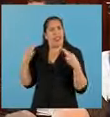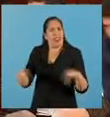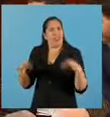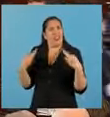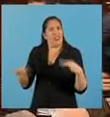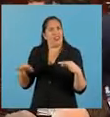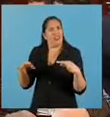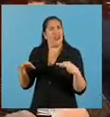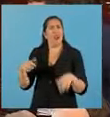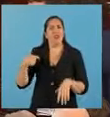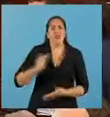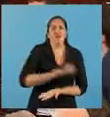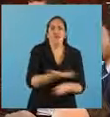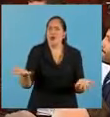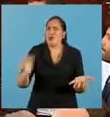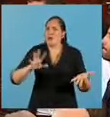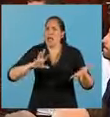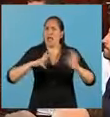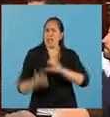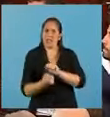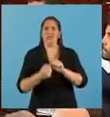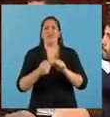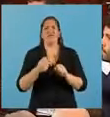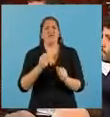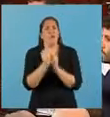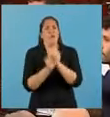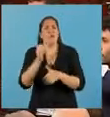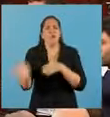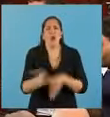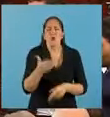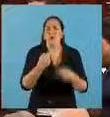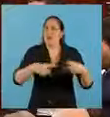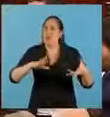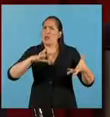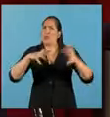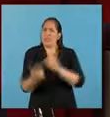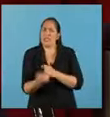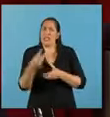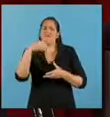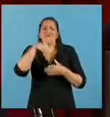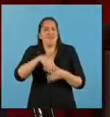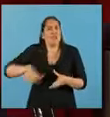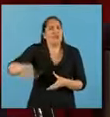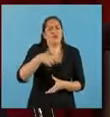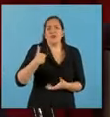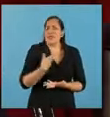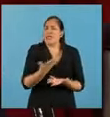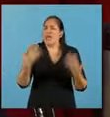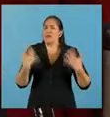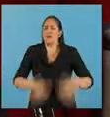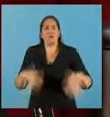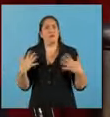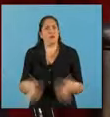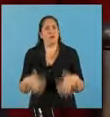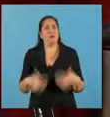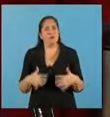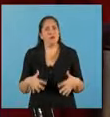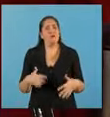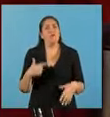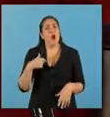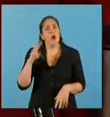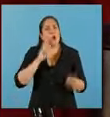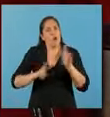en su tejido social y productivo, con su alma herida por divisiones profundas. Como ya he dicho, quiero recuperar el